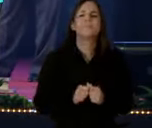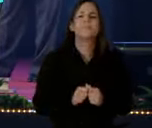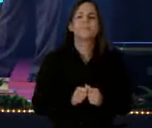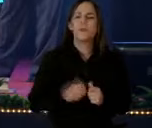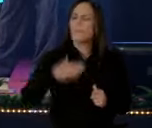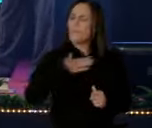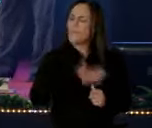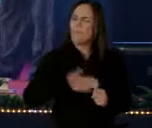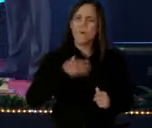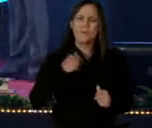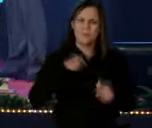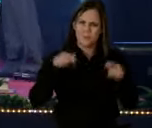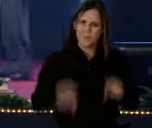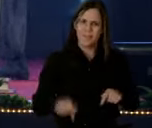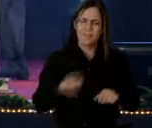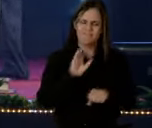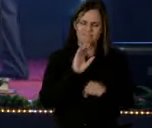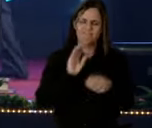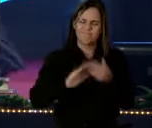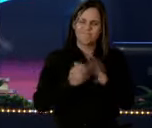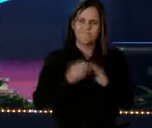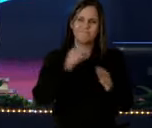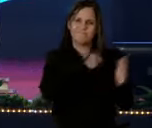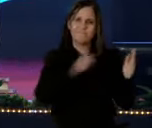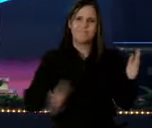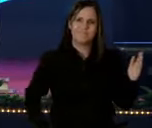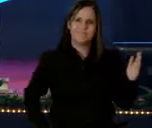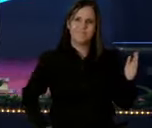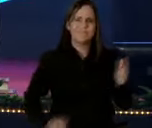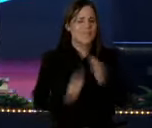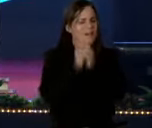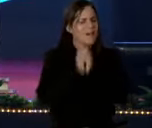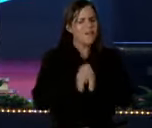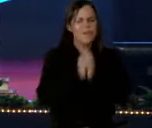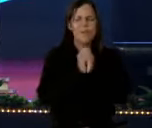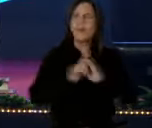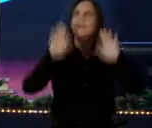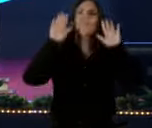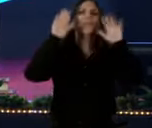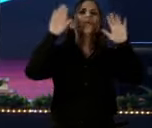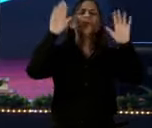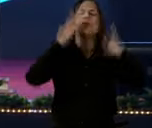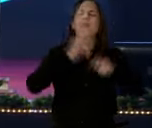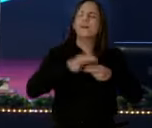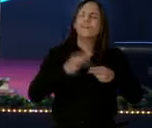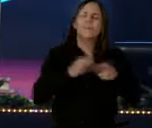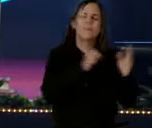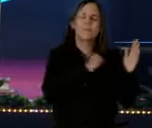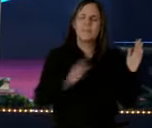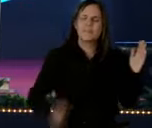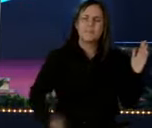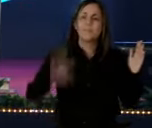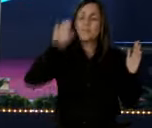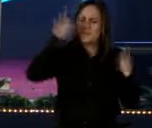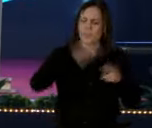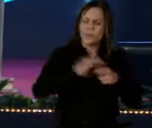del Señor. ¿Verdad que sí? Adorando y glorificando el nombre del Señor, aleluya, su